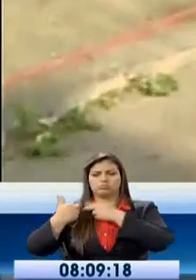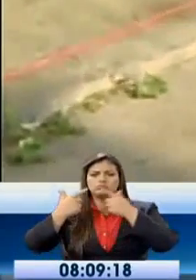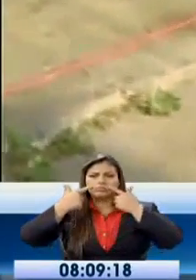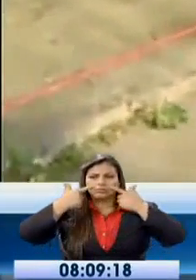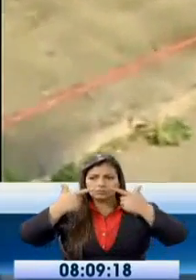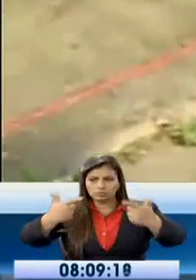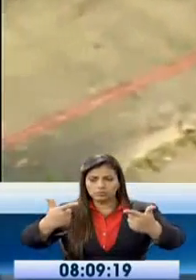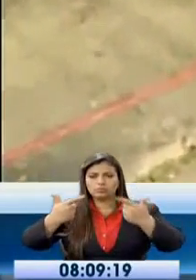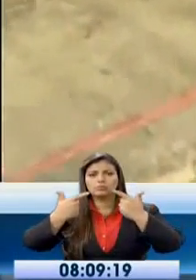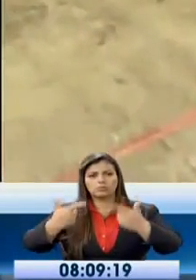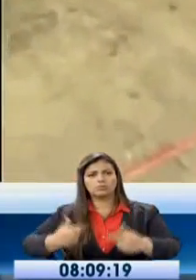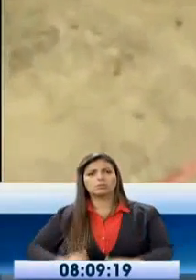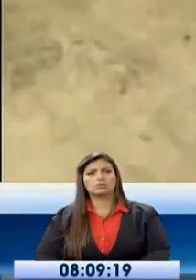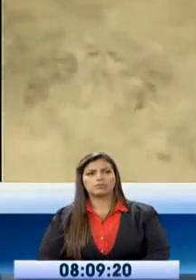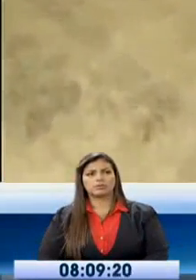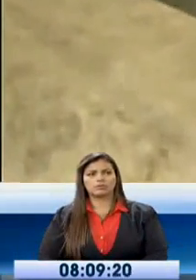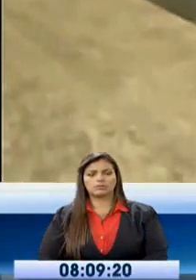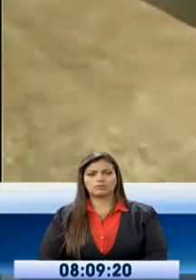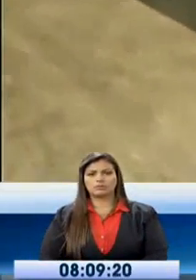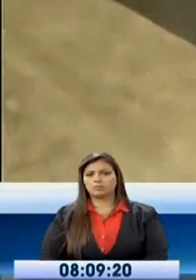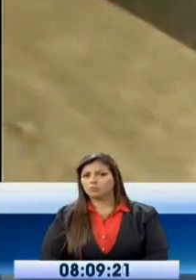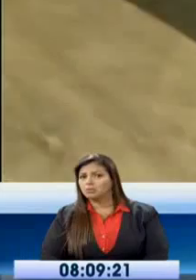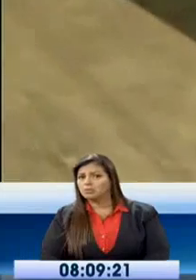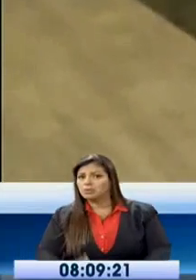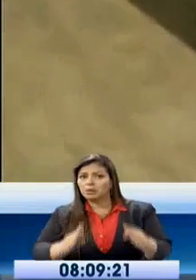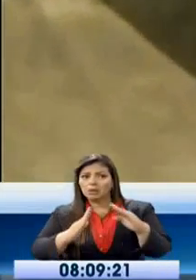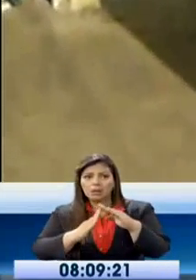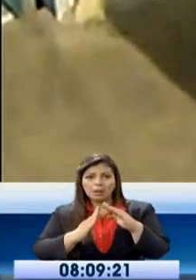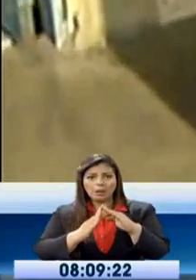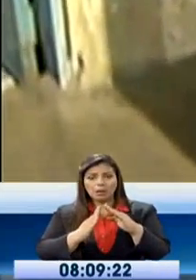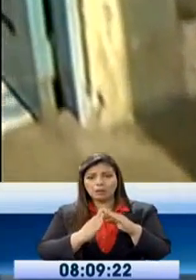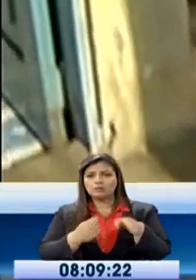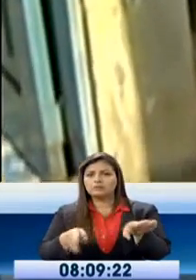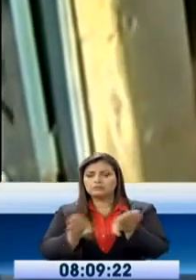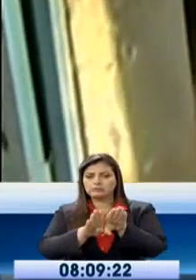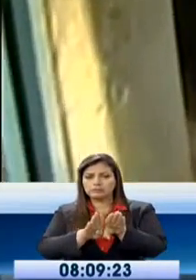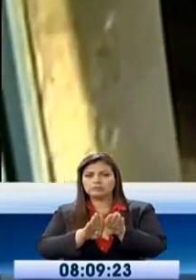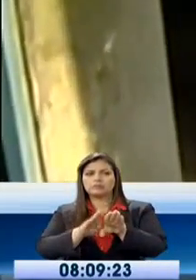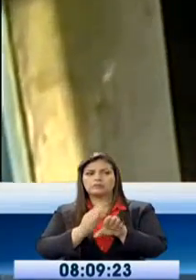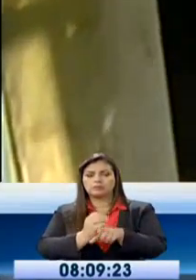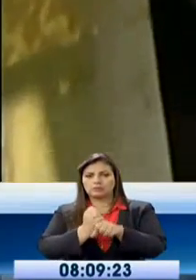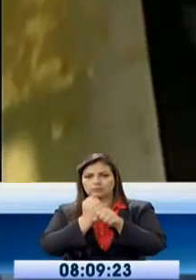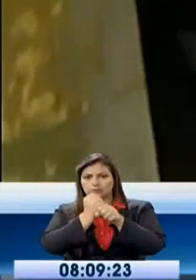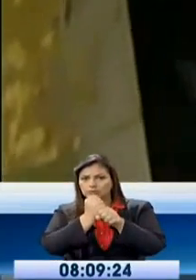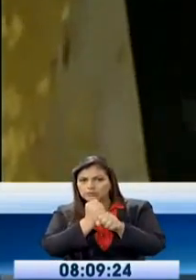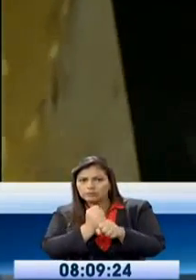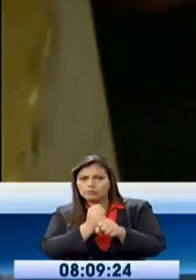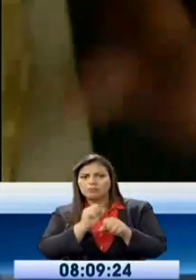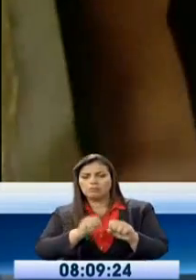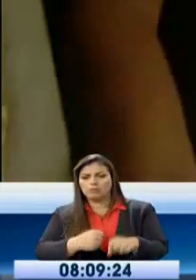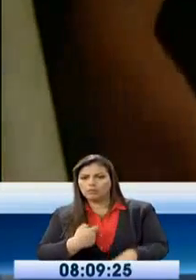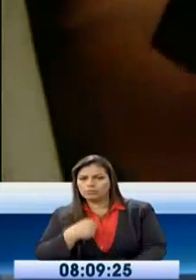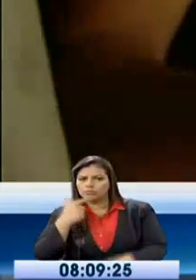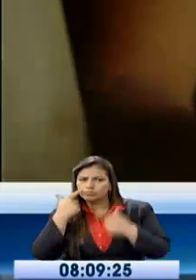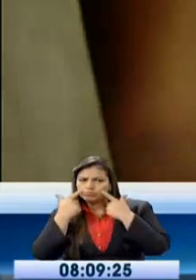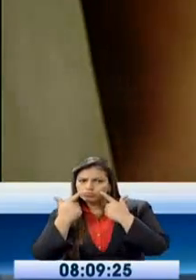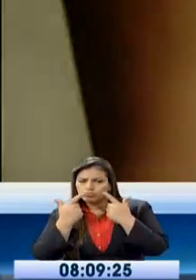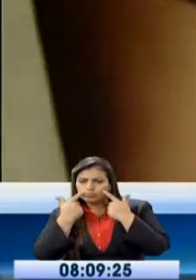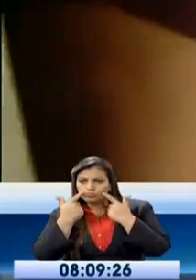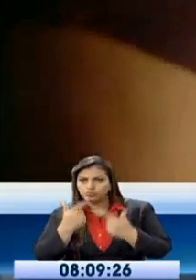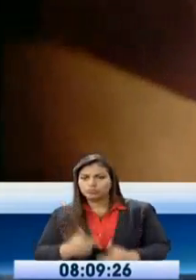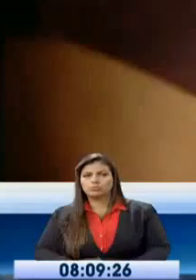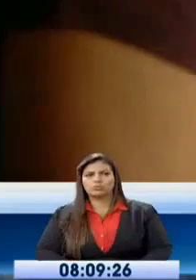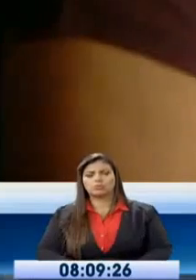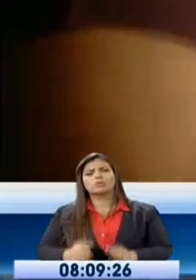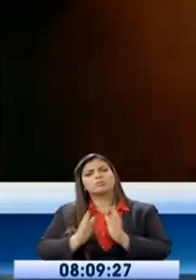pasa al departamento que queda sola. Solo le pido muy encarecidamente que haya un más resguardo, porque ahora, ¿qué pasaría? Si ya pasó